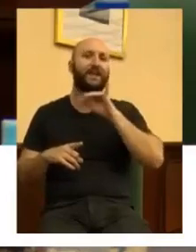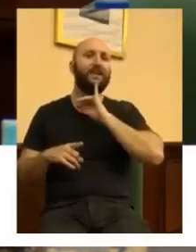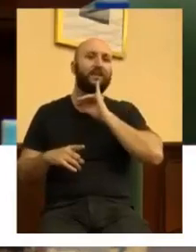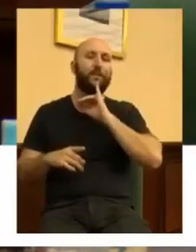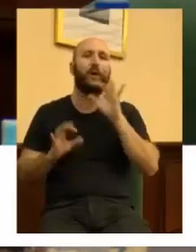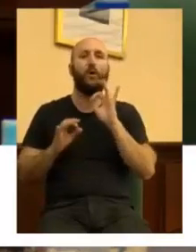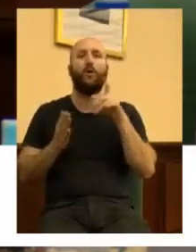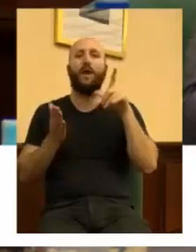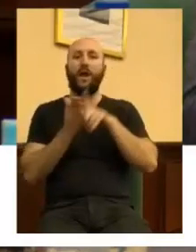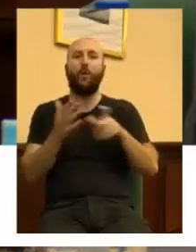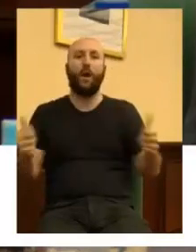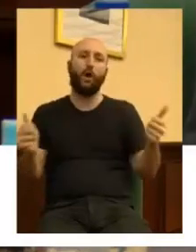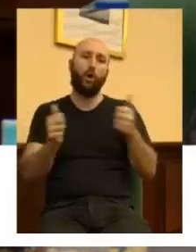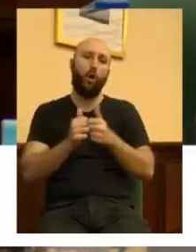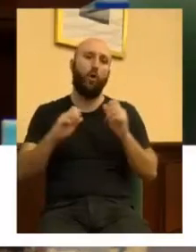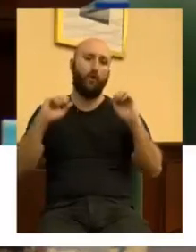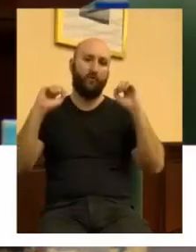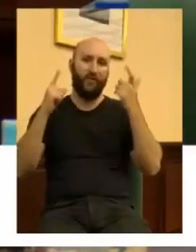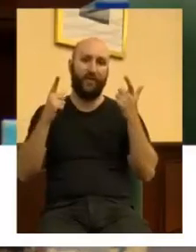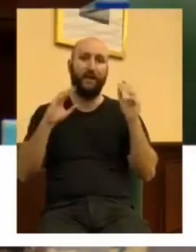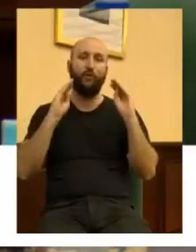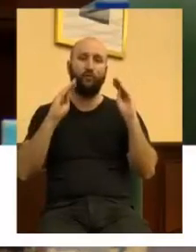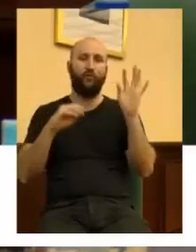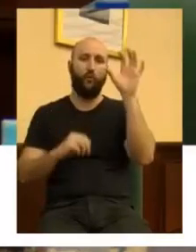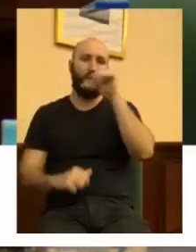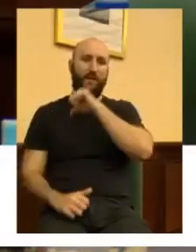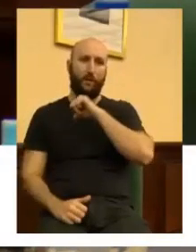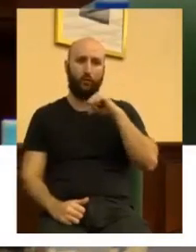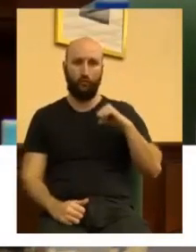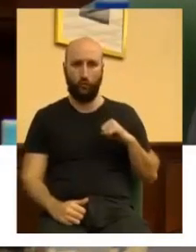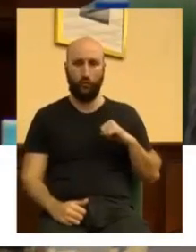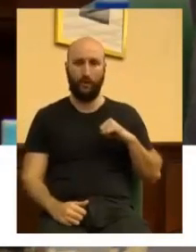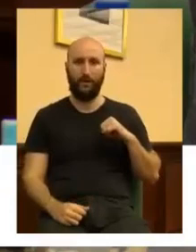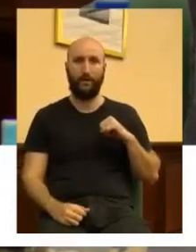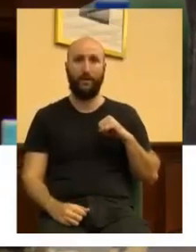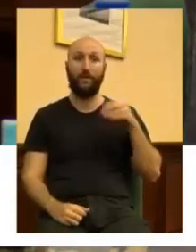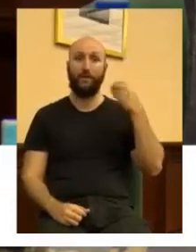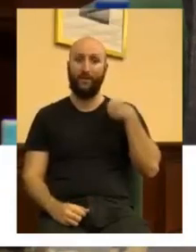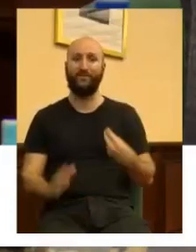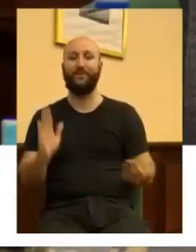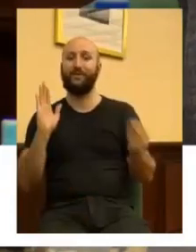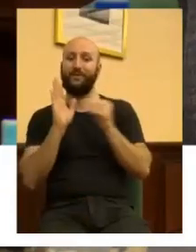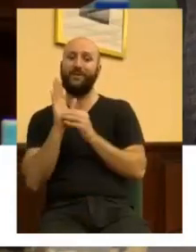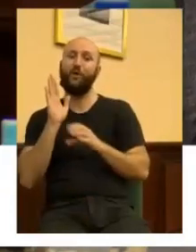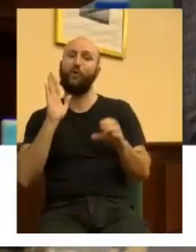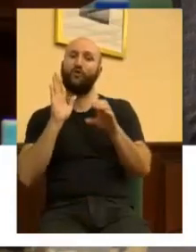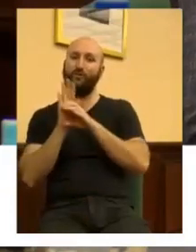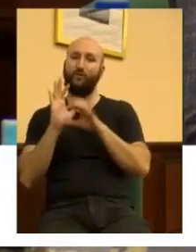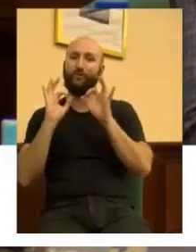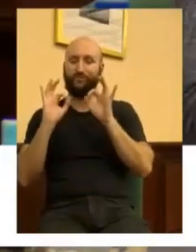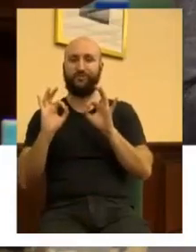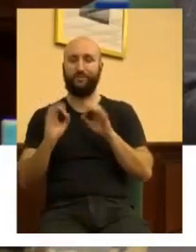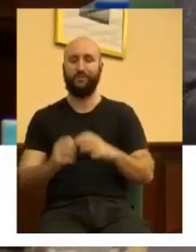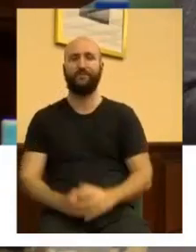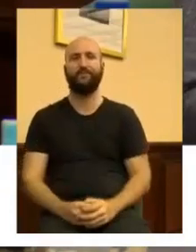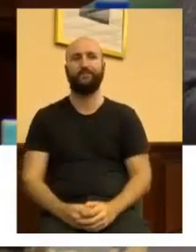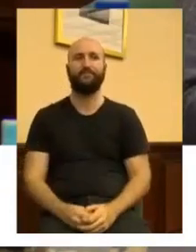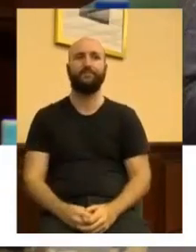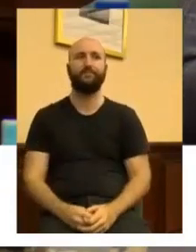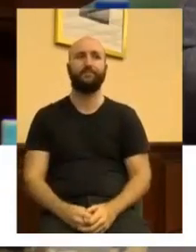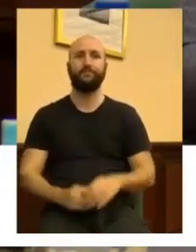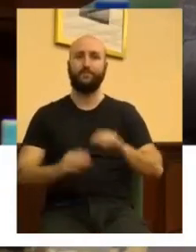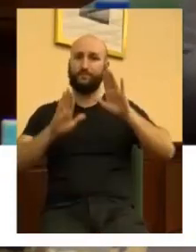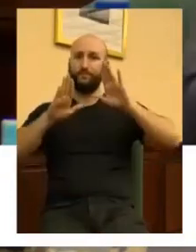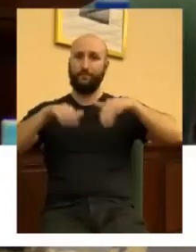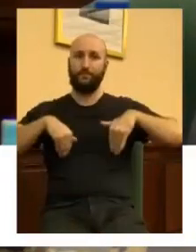lengua cooficial de su comunidad autónoma, tal y como establece la Constitución española. Y por último decir